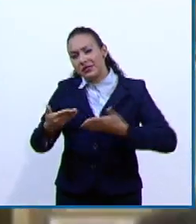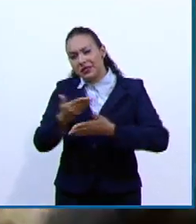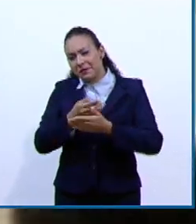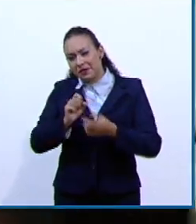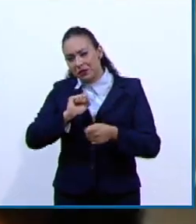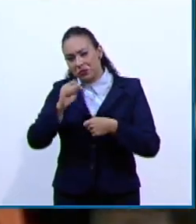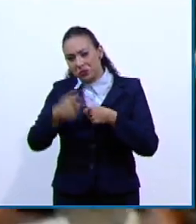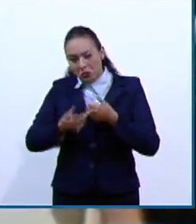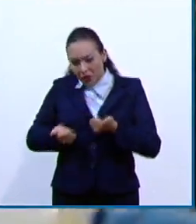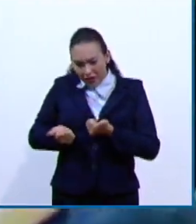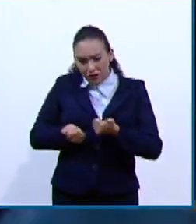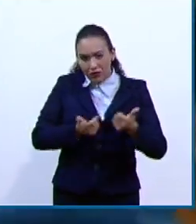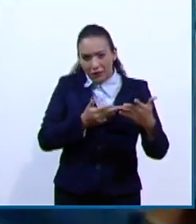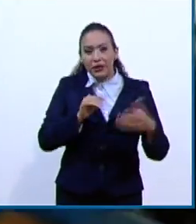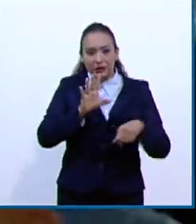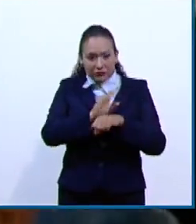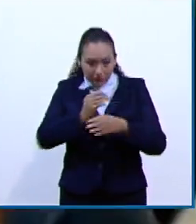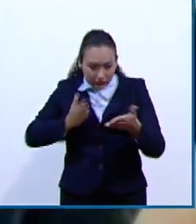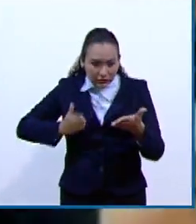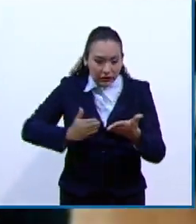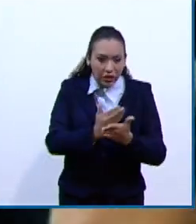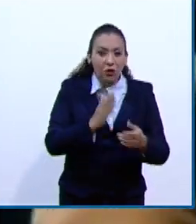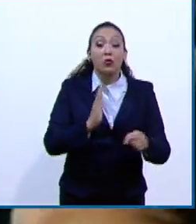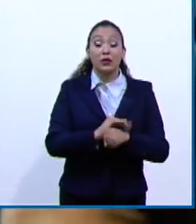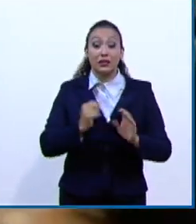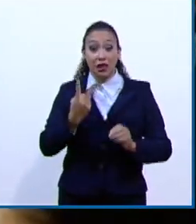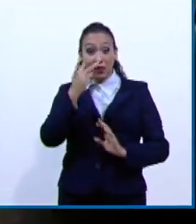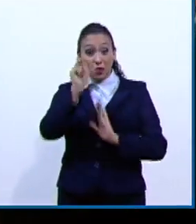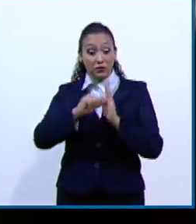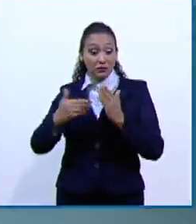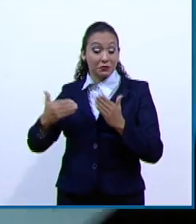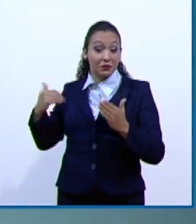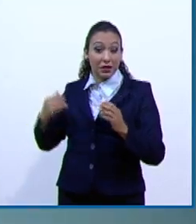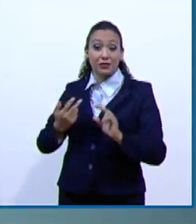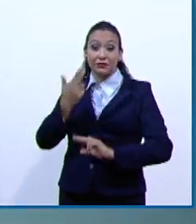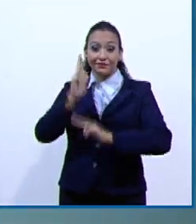como se ha hecho desde hace casi 2 meses que inició el paro.